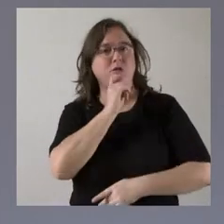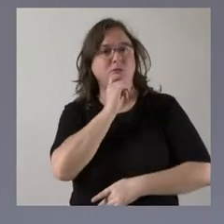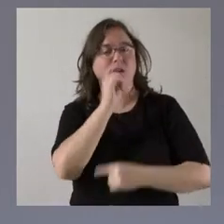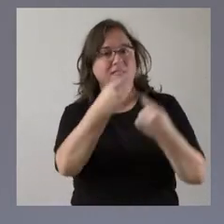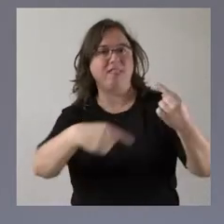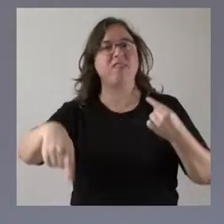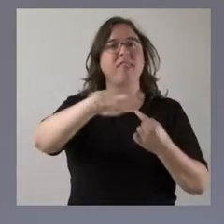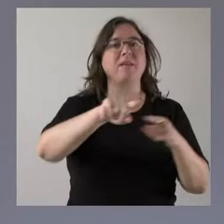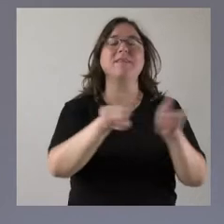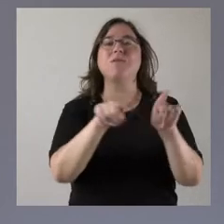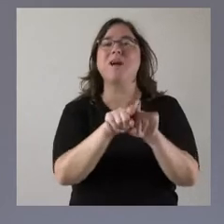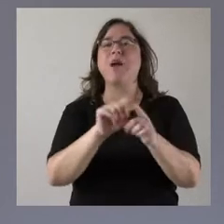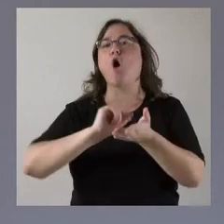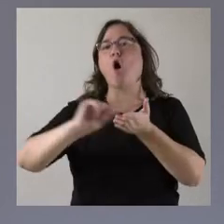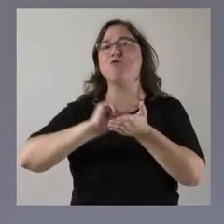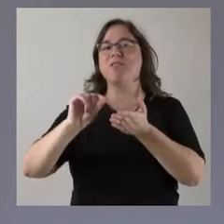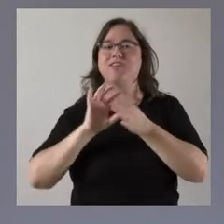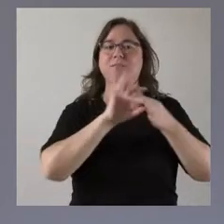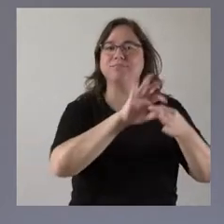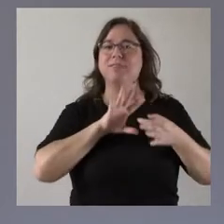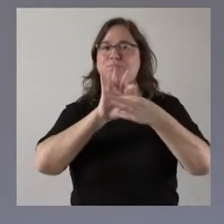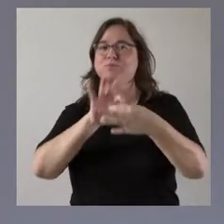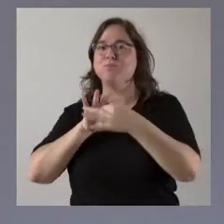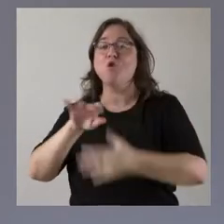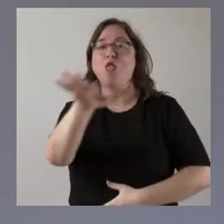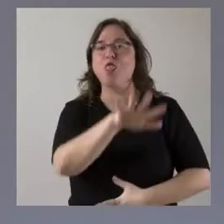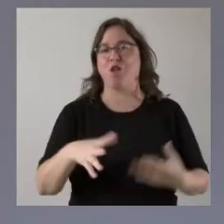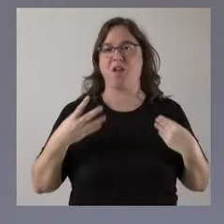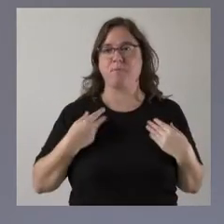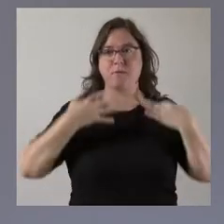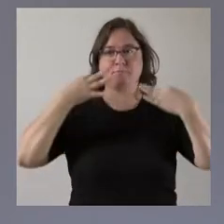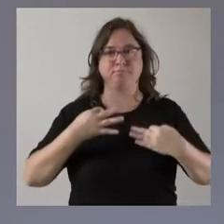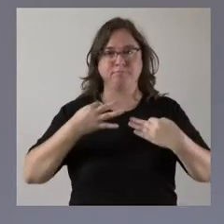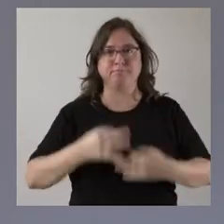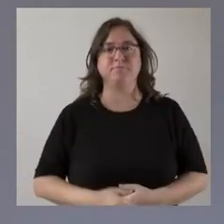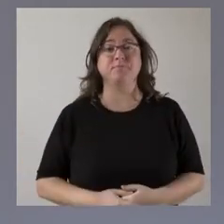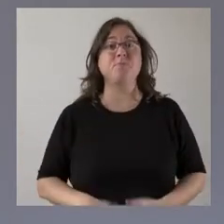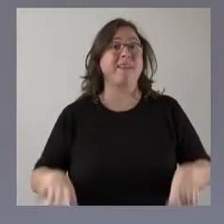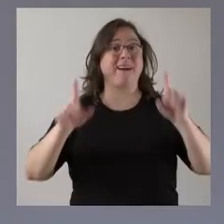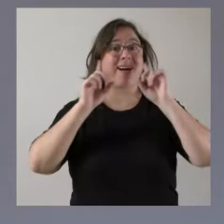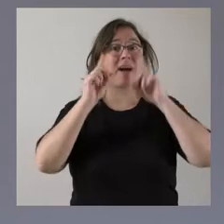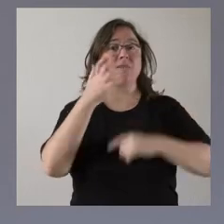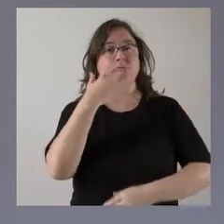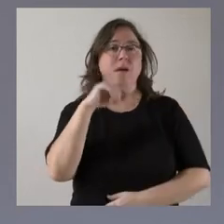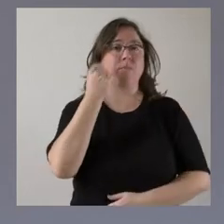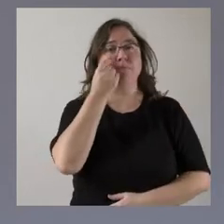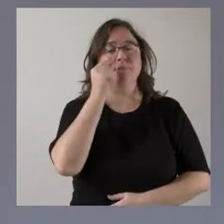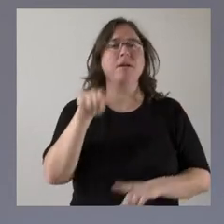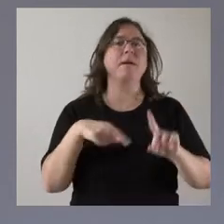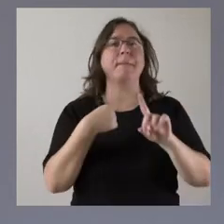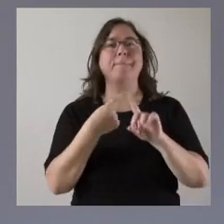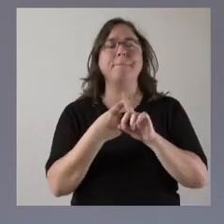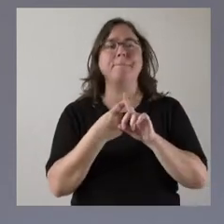al oficio a la oficina correspondiente en su lugar de residencia en los casos en que se detecta y se califica